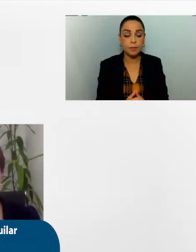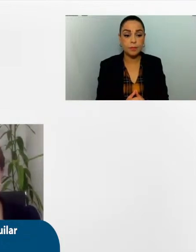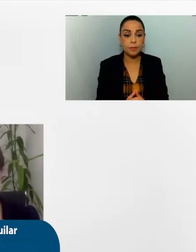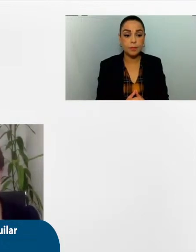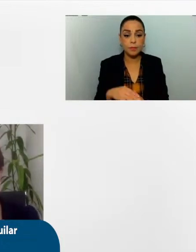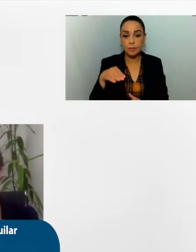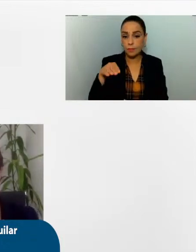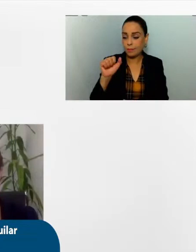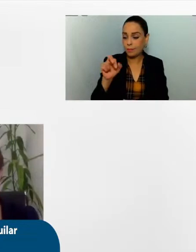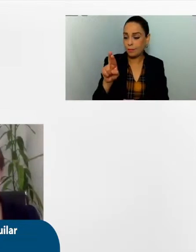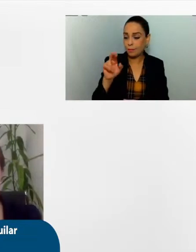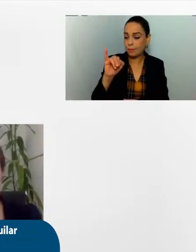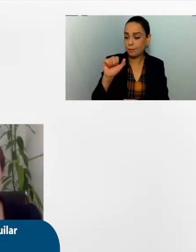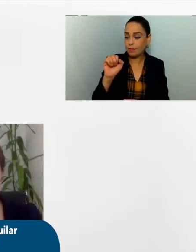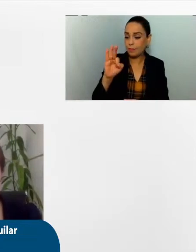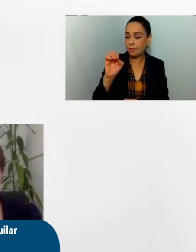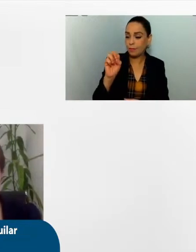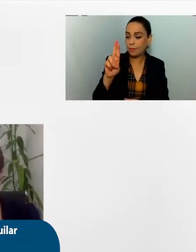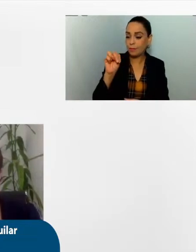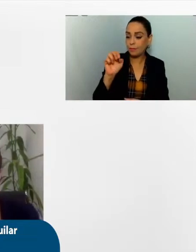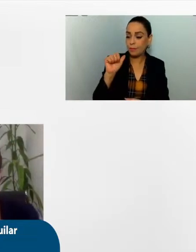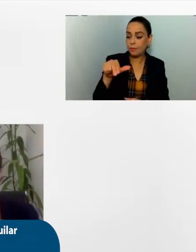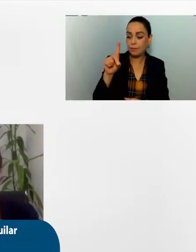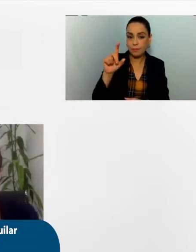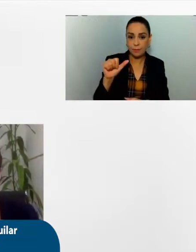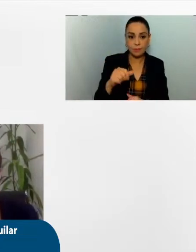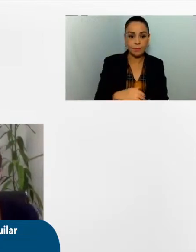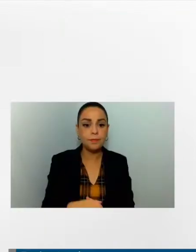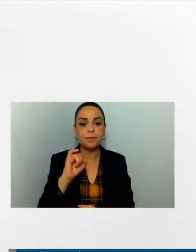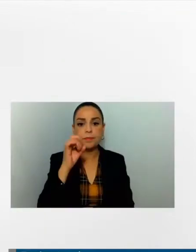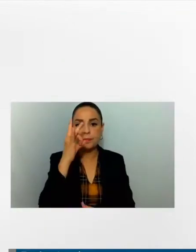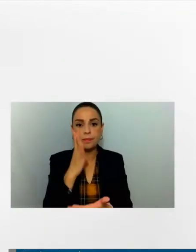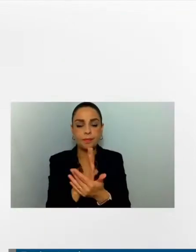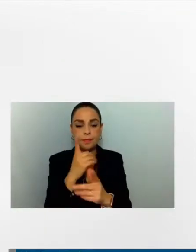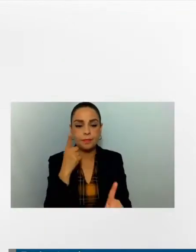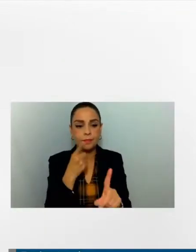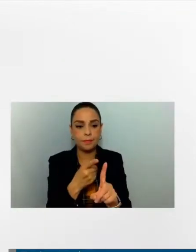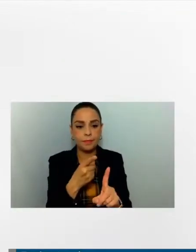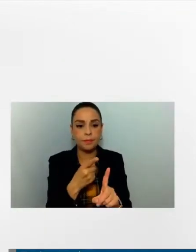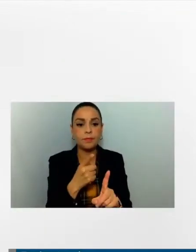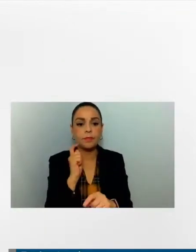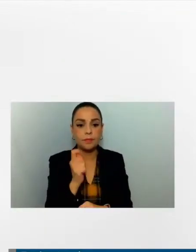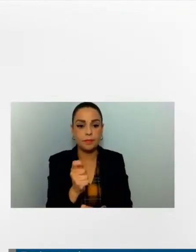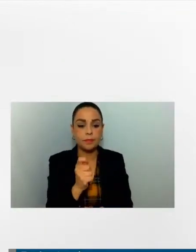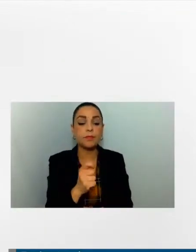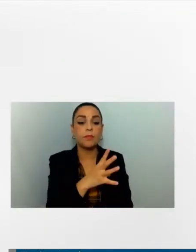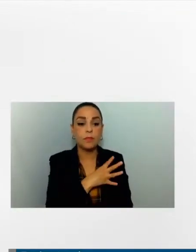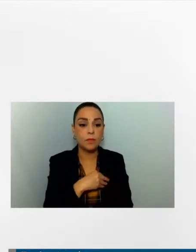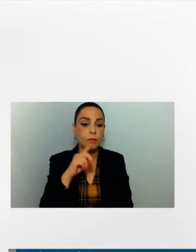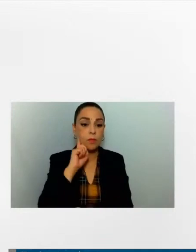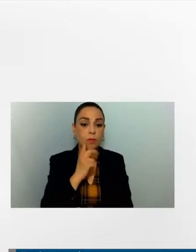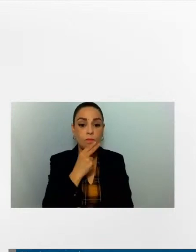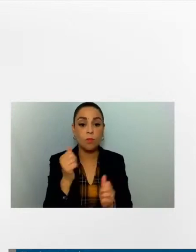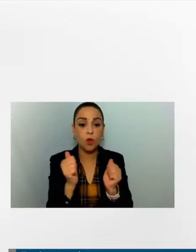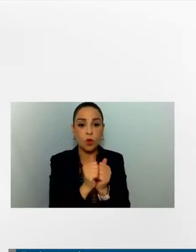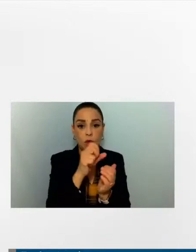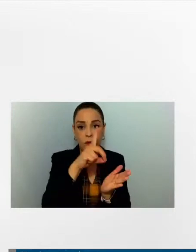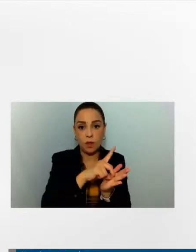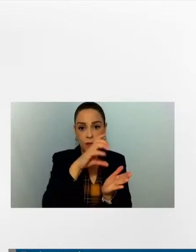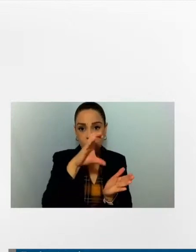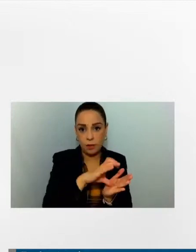María Fernanda. Sí, yo solo comentar sobre el punto de hijos o hijas con discapacidad, ¿no? O sea, la condición